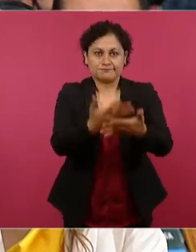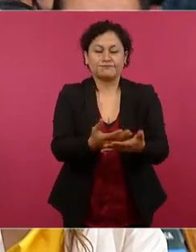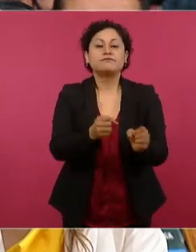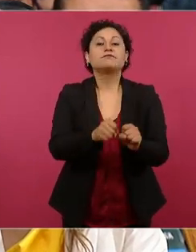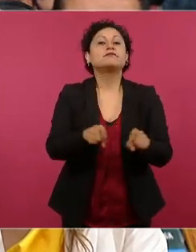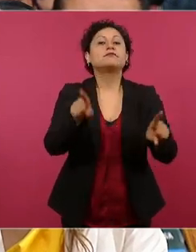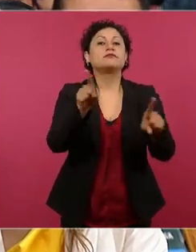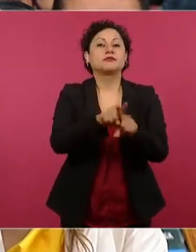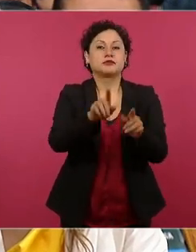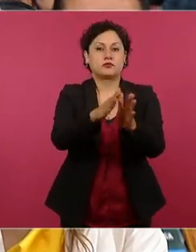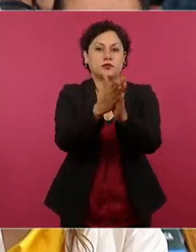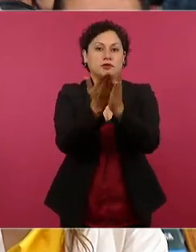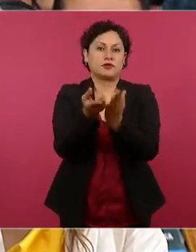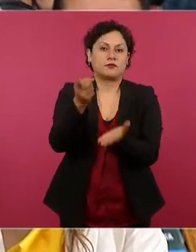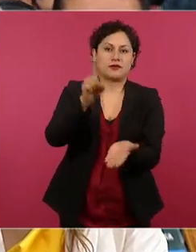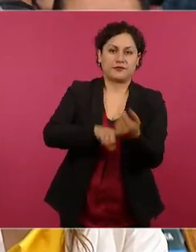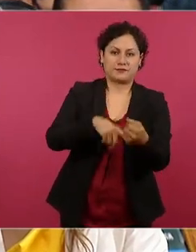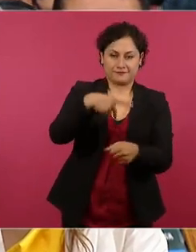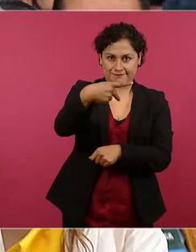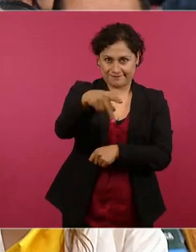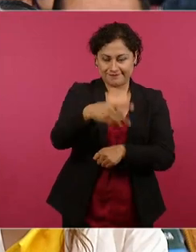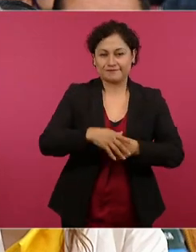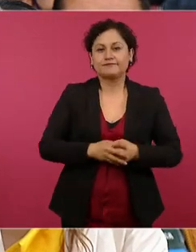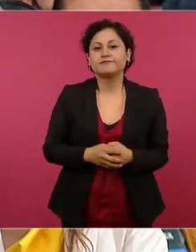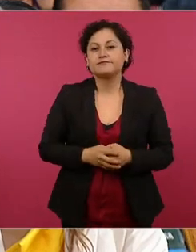Presidente, el pueblo de México en esta ocasión quiere